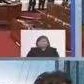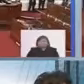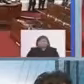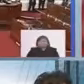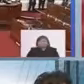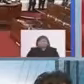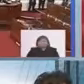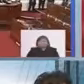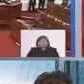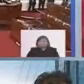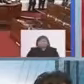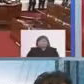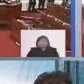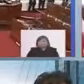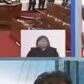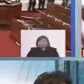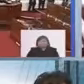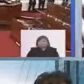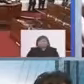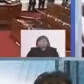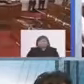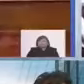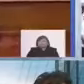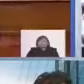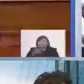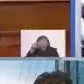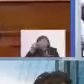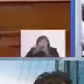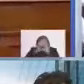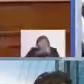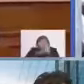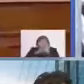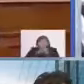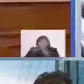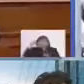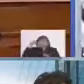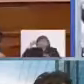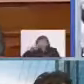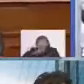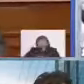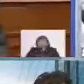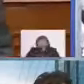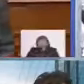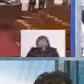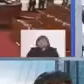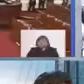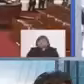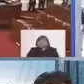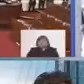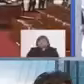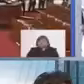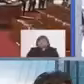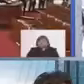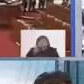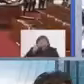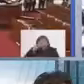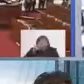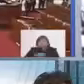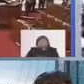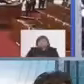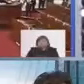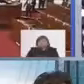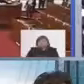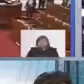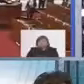ministros. Cualquier acto contrario al orden constitucional establecido constituye una infracción a la Constitución y genera el no acatamiento